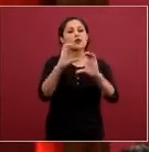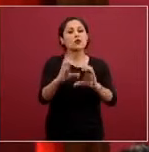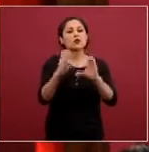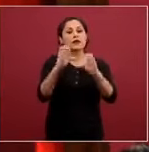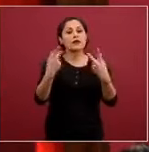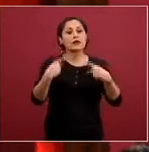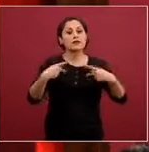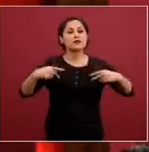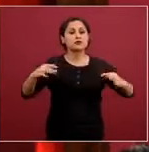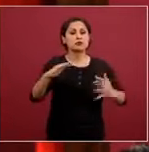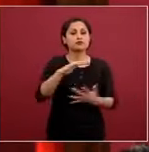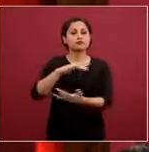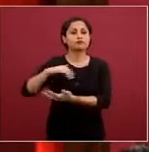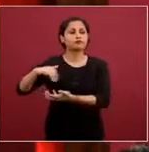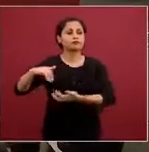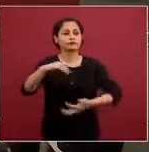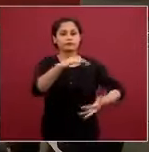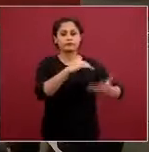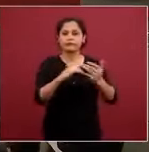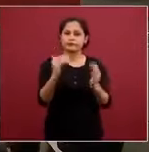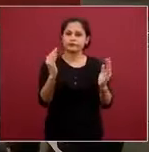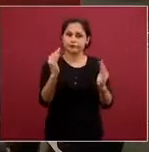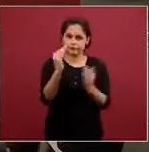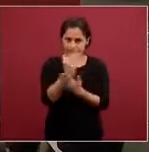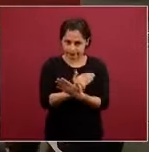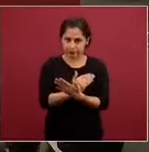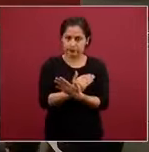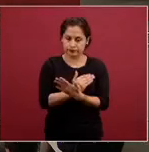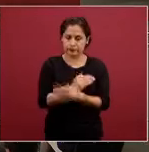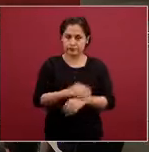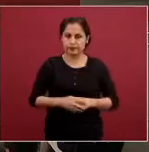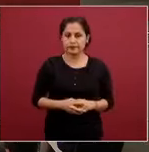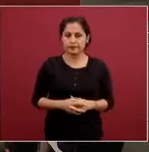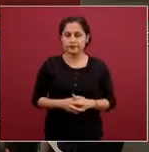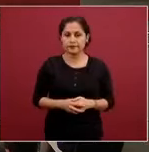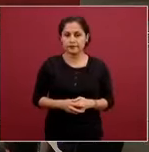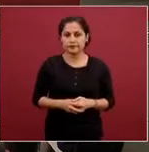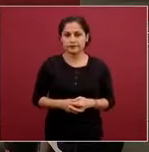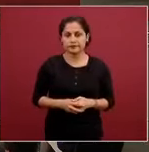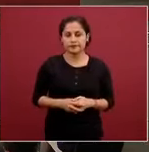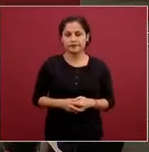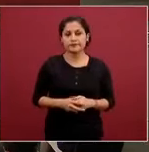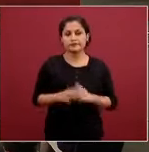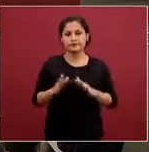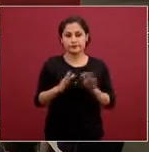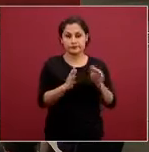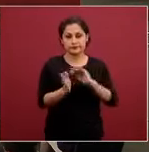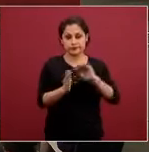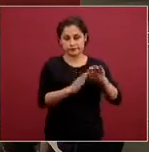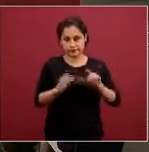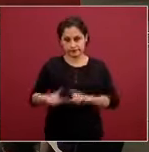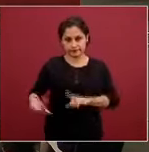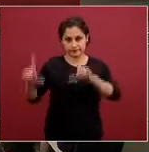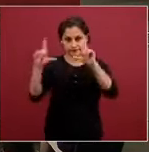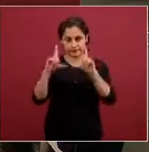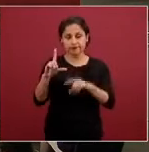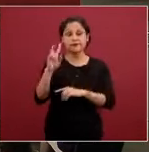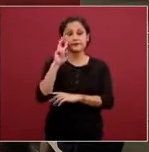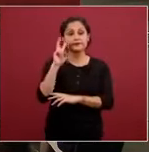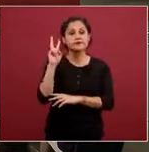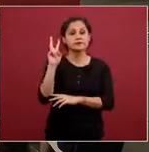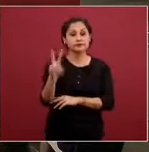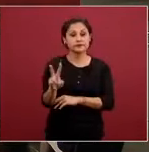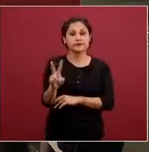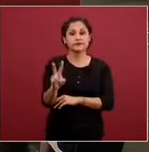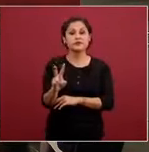a cabo las personas que han sido confirmadas. En el siguiente gráfico vemos la distribución de